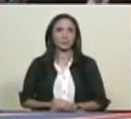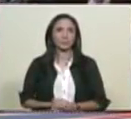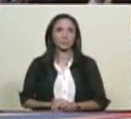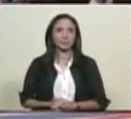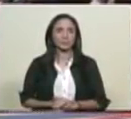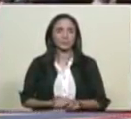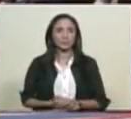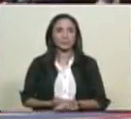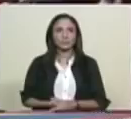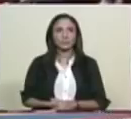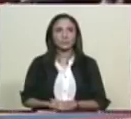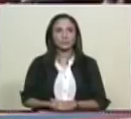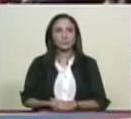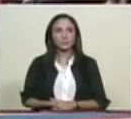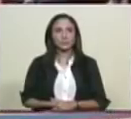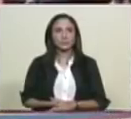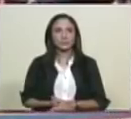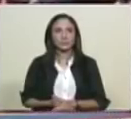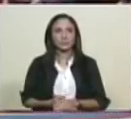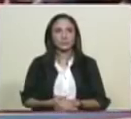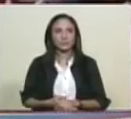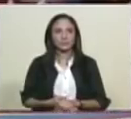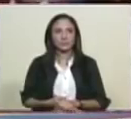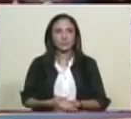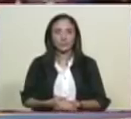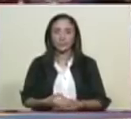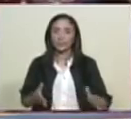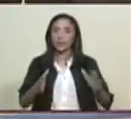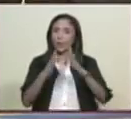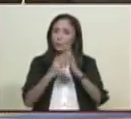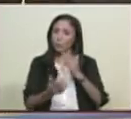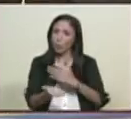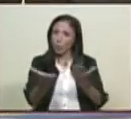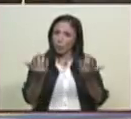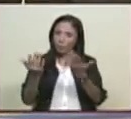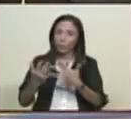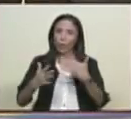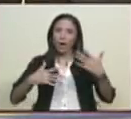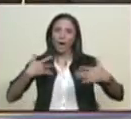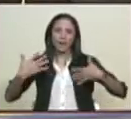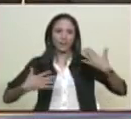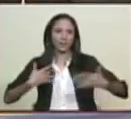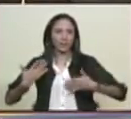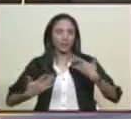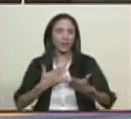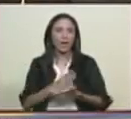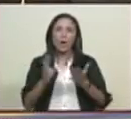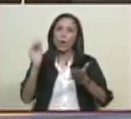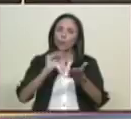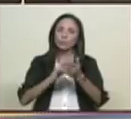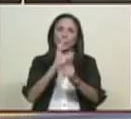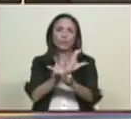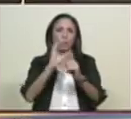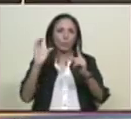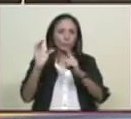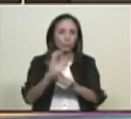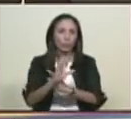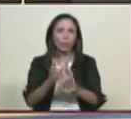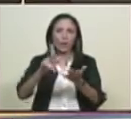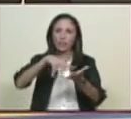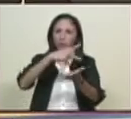No es poco decir que cultivemos la alegría, la festividad, el baile, la música, el